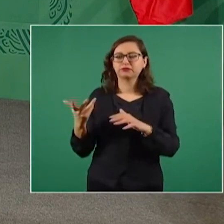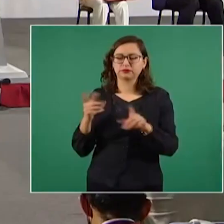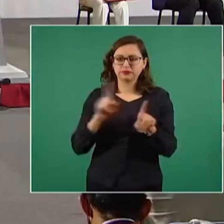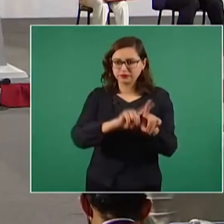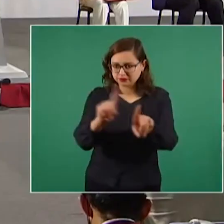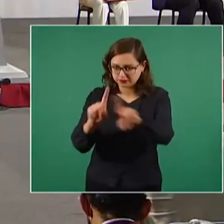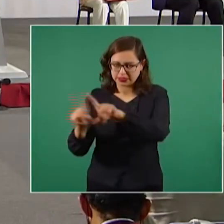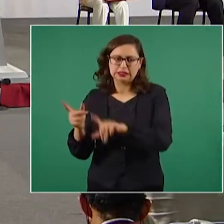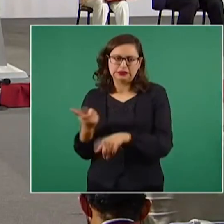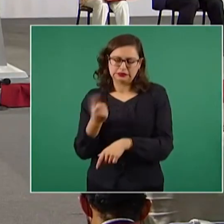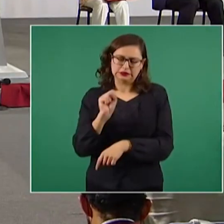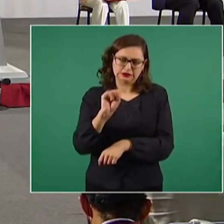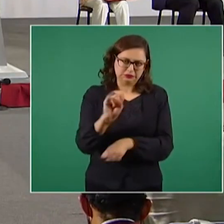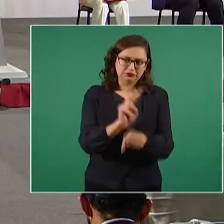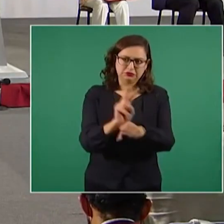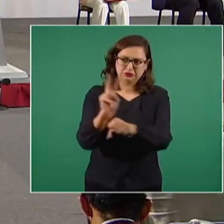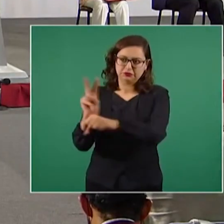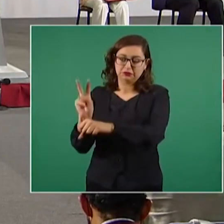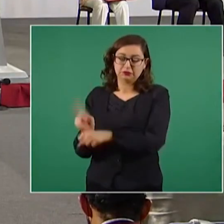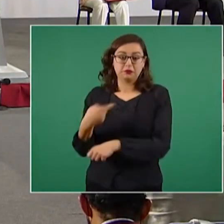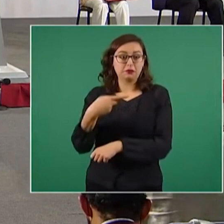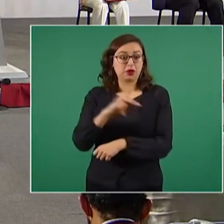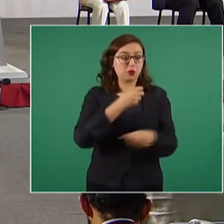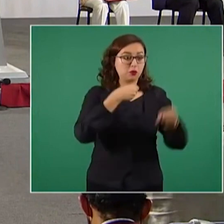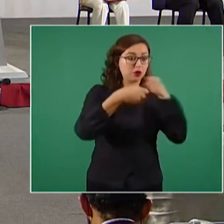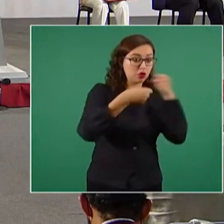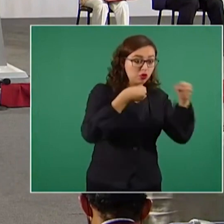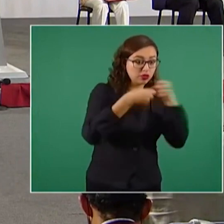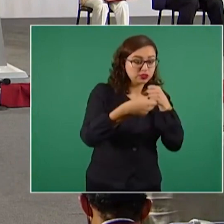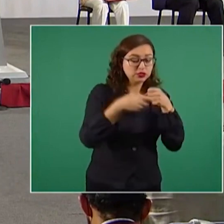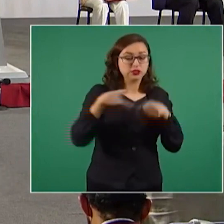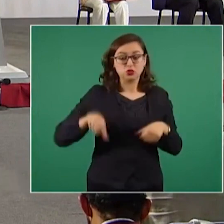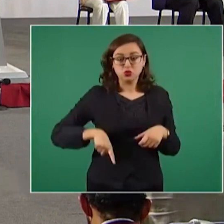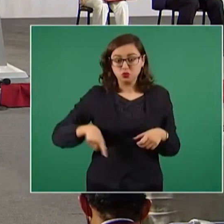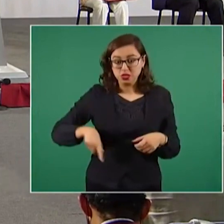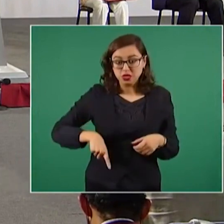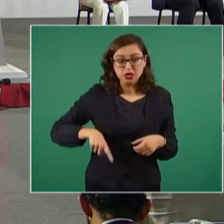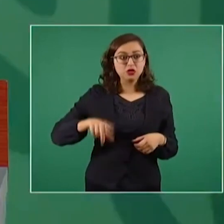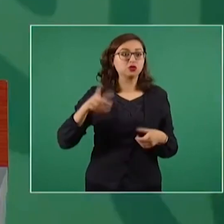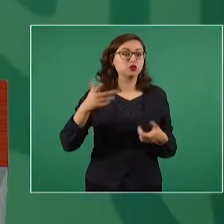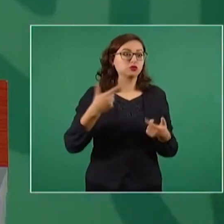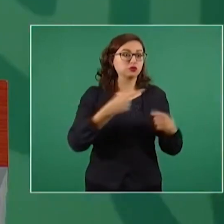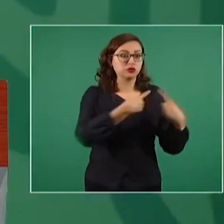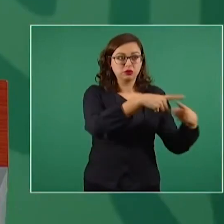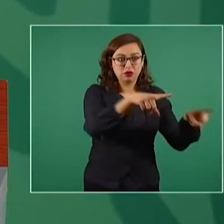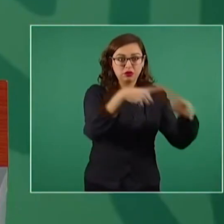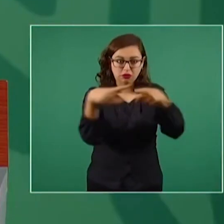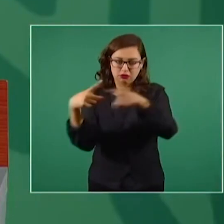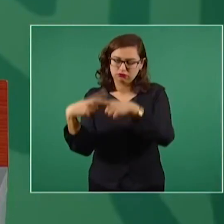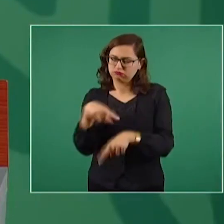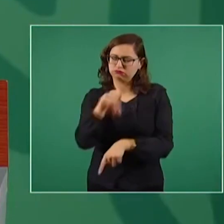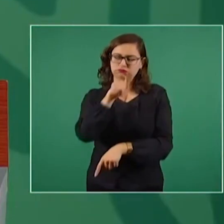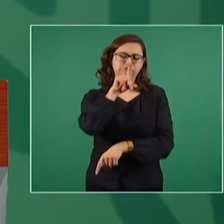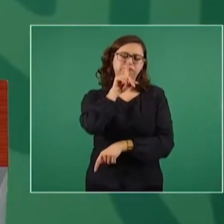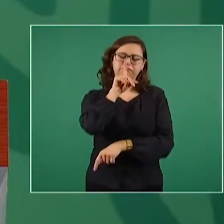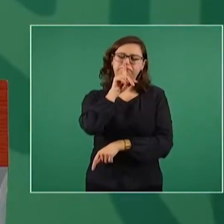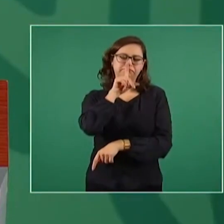periodistas, a dirigentes políticos, a dirigentes de partido, a